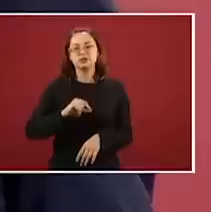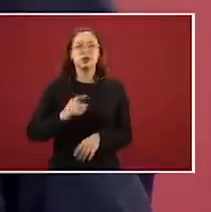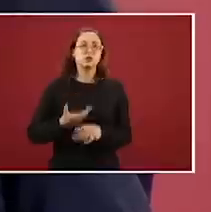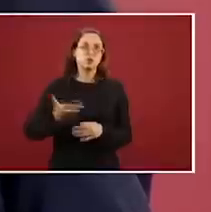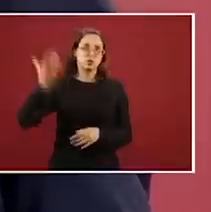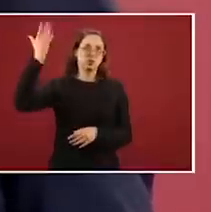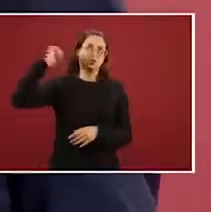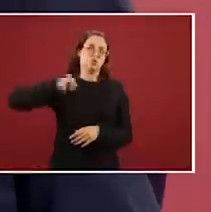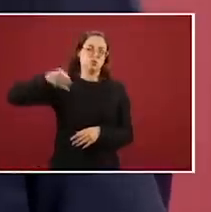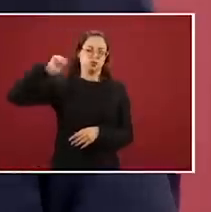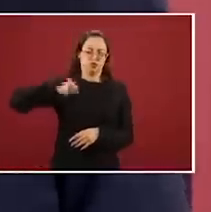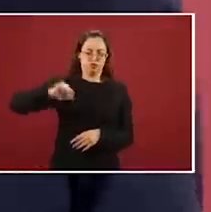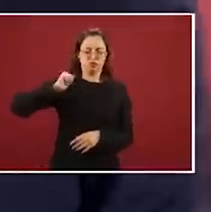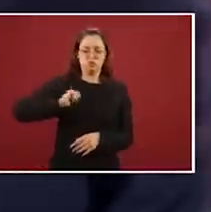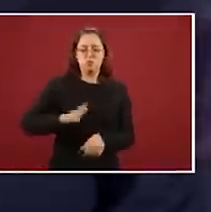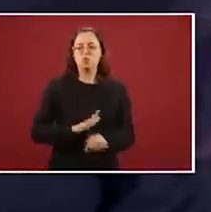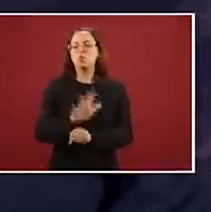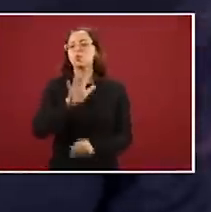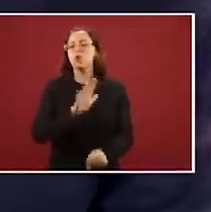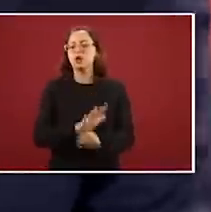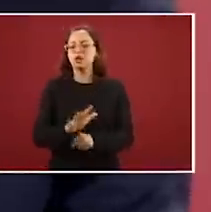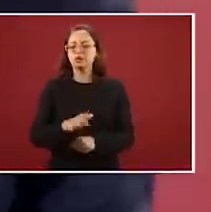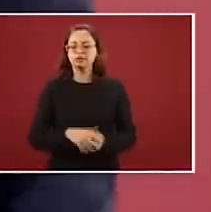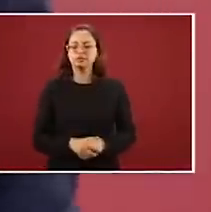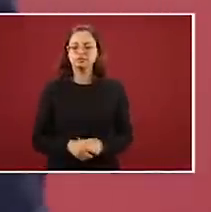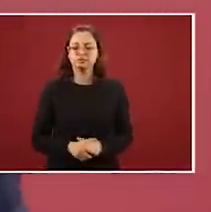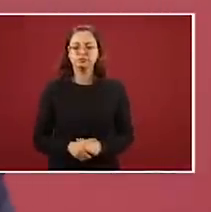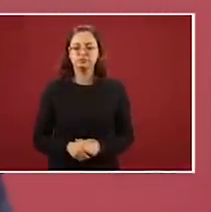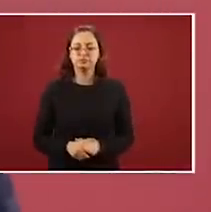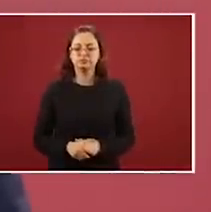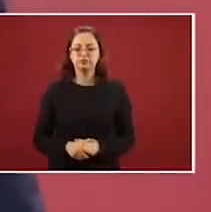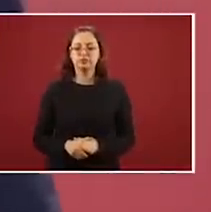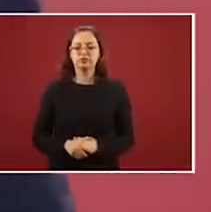original fue el que hubo una apertura